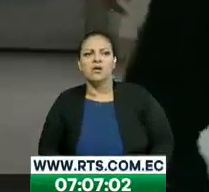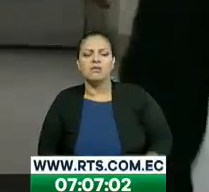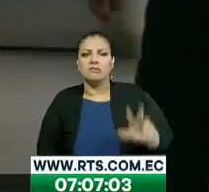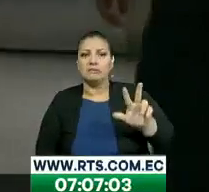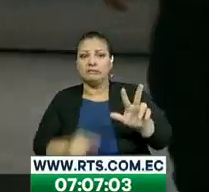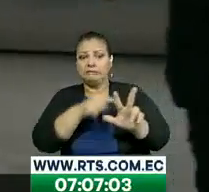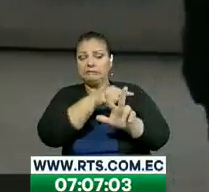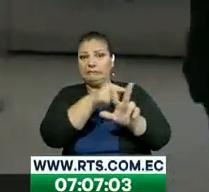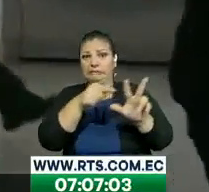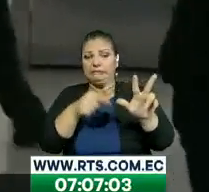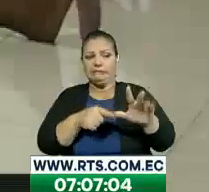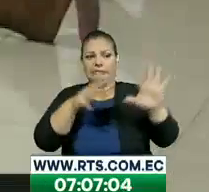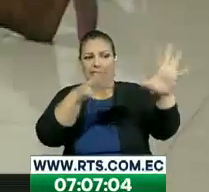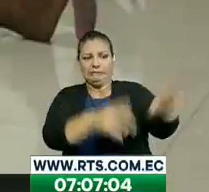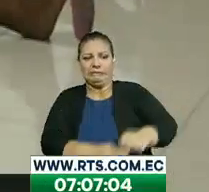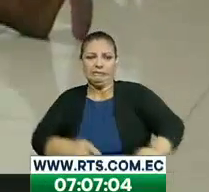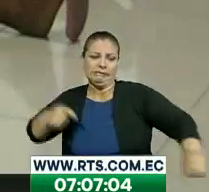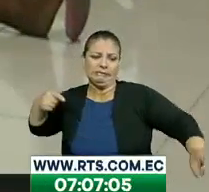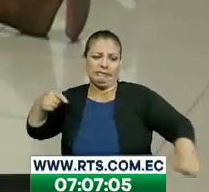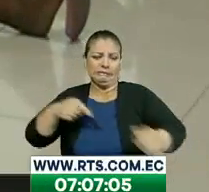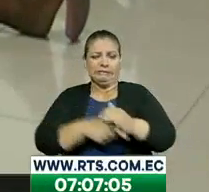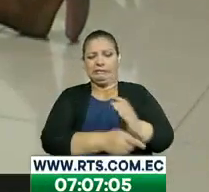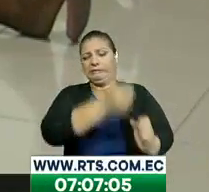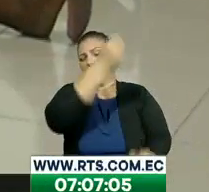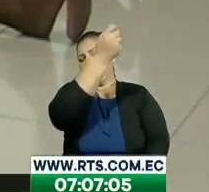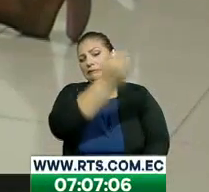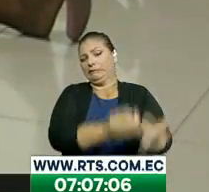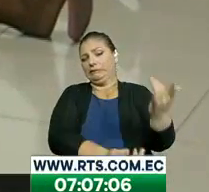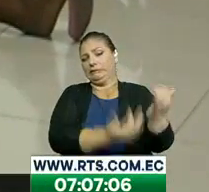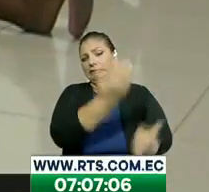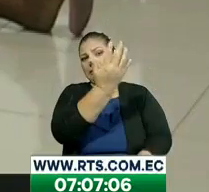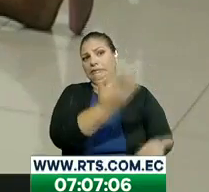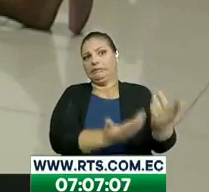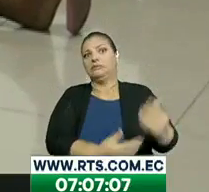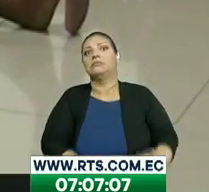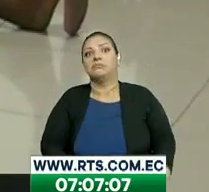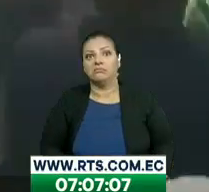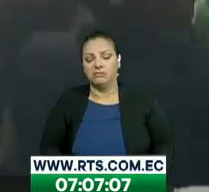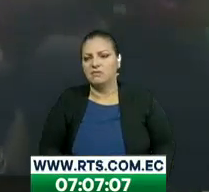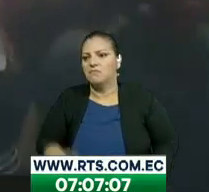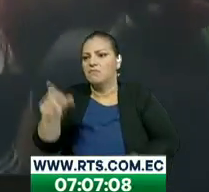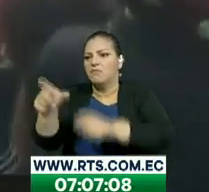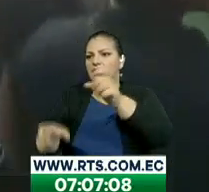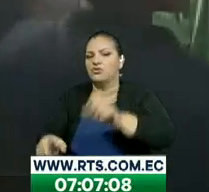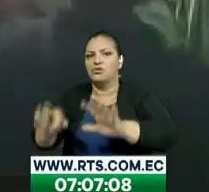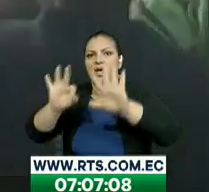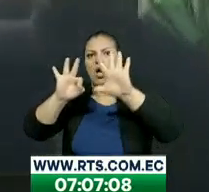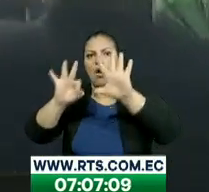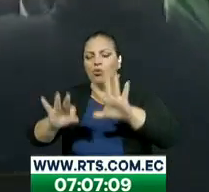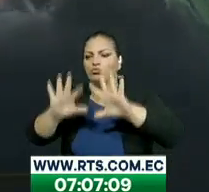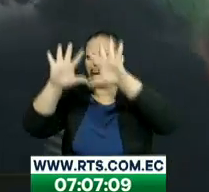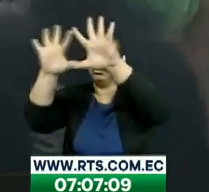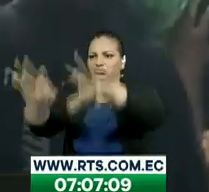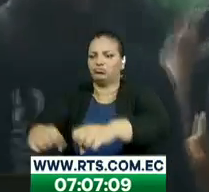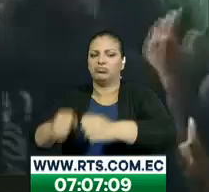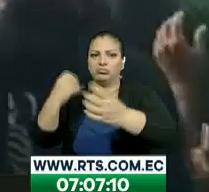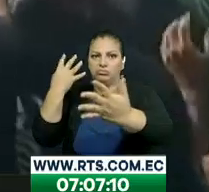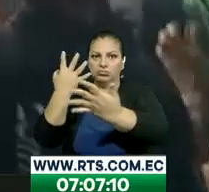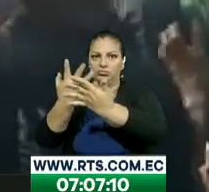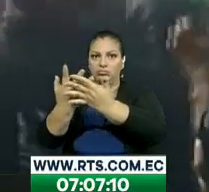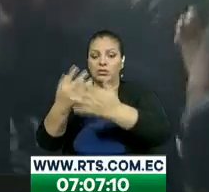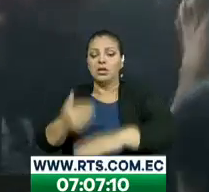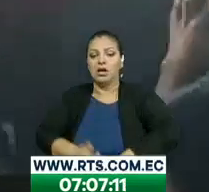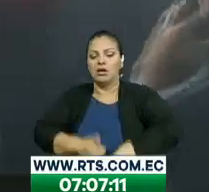momento existen 8 personas detenidas que, al decir de las autoridades, aparecen en los videos aficionados